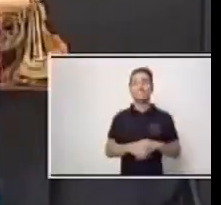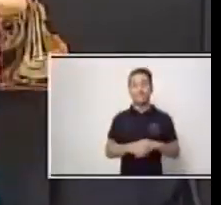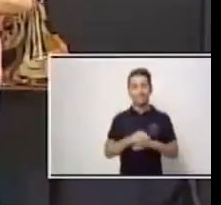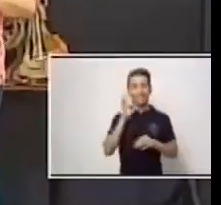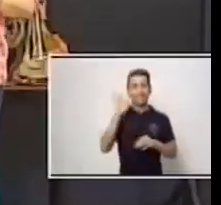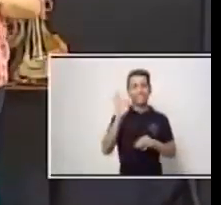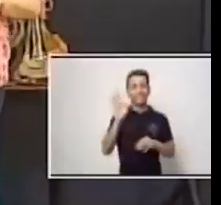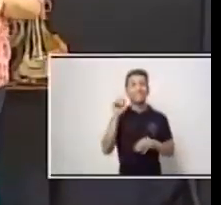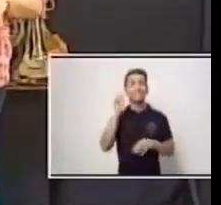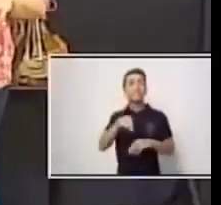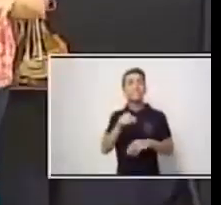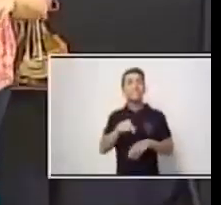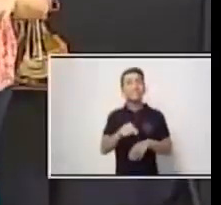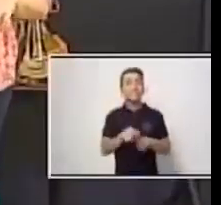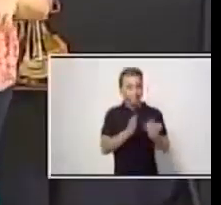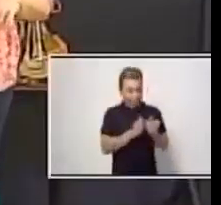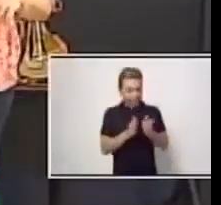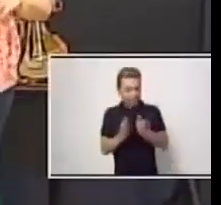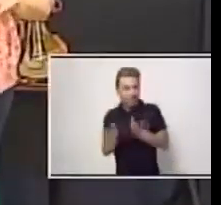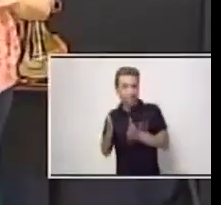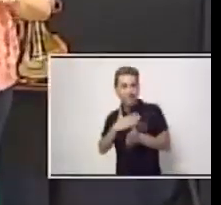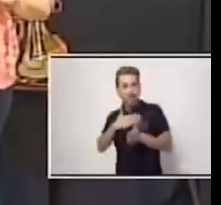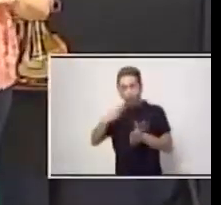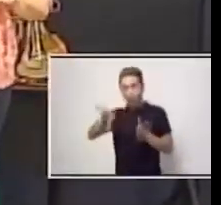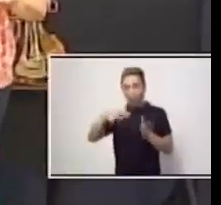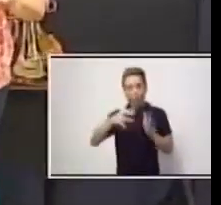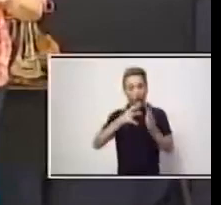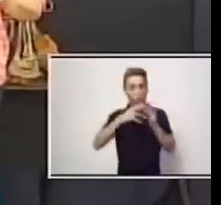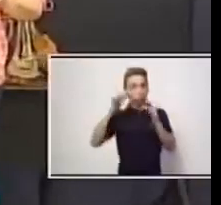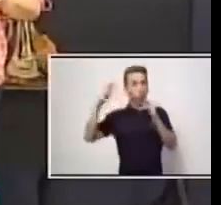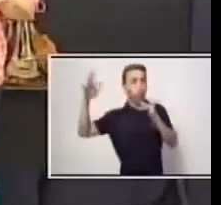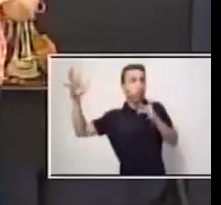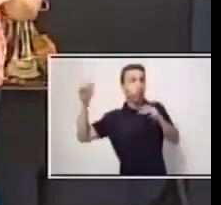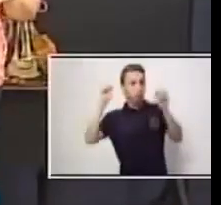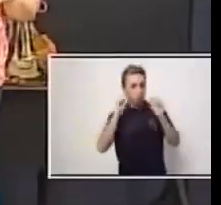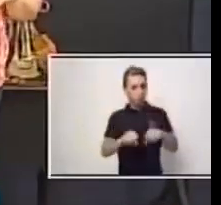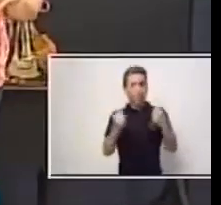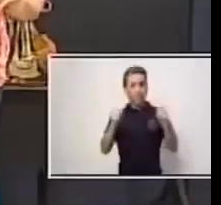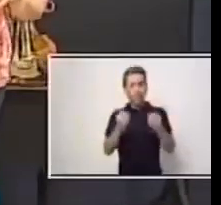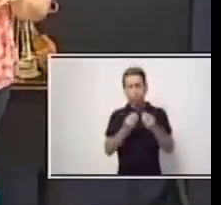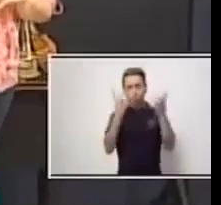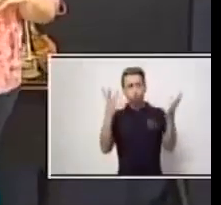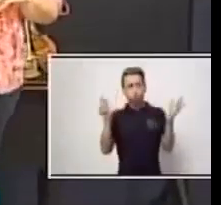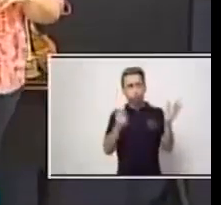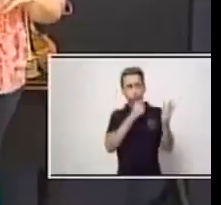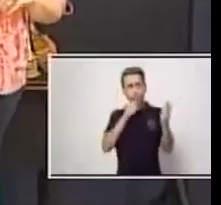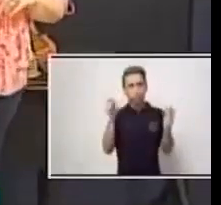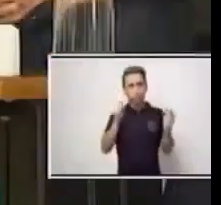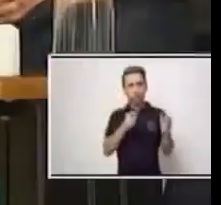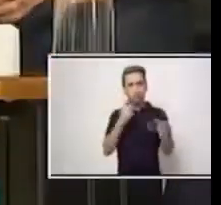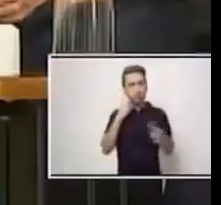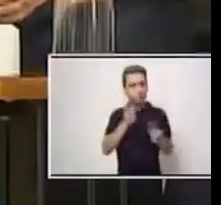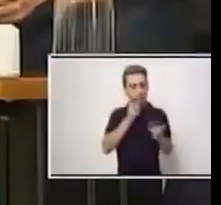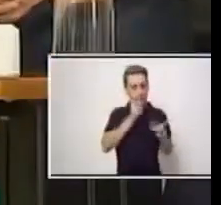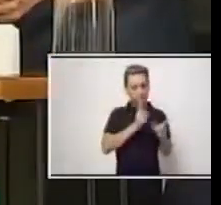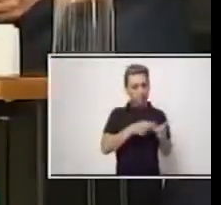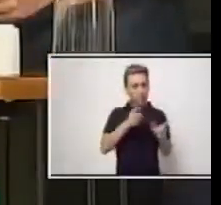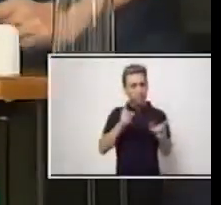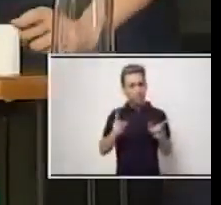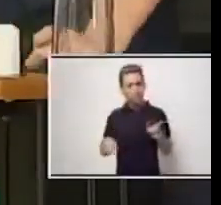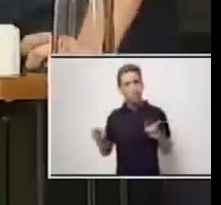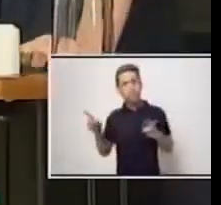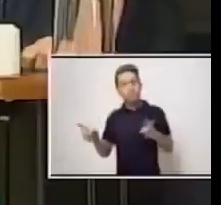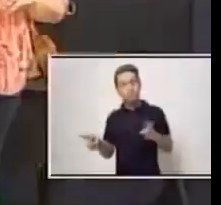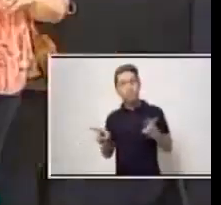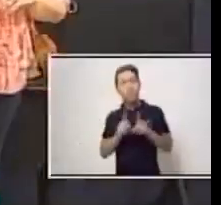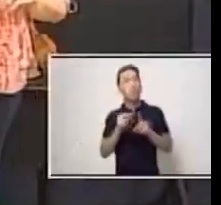¿Saben que con estas campanas resonadoras se pueden hacer muchísimas canciones? Como por ejemplo... ¿A qué